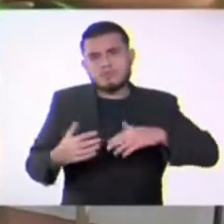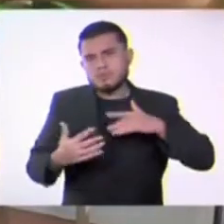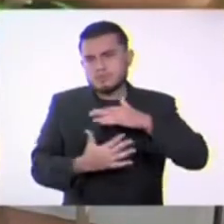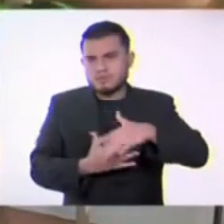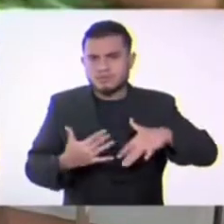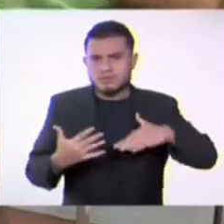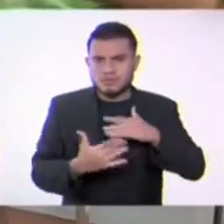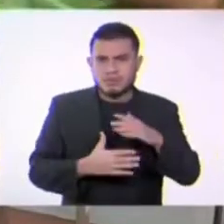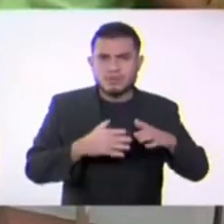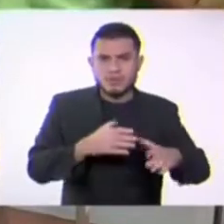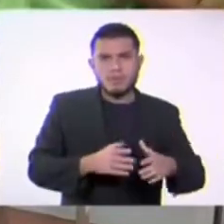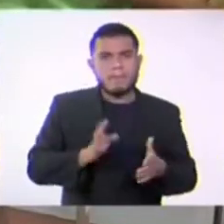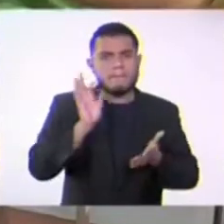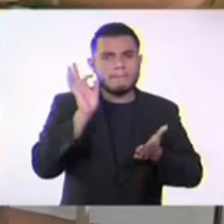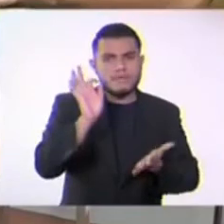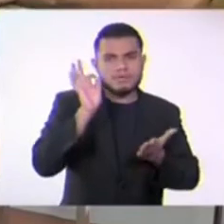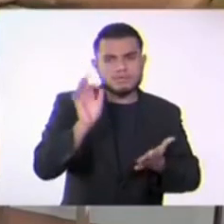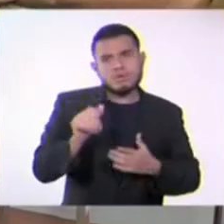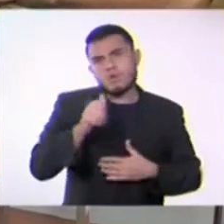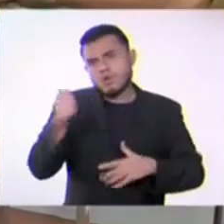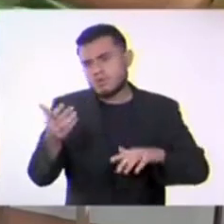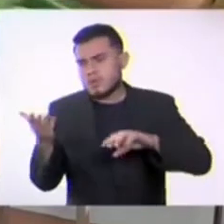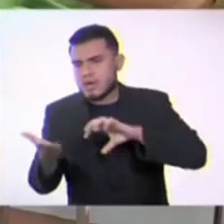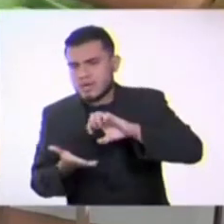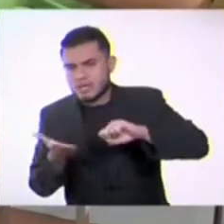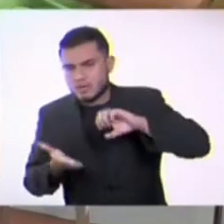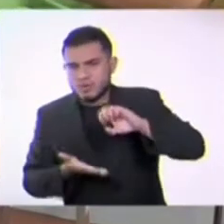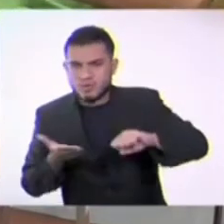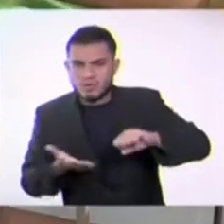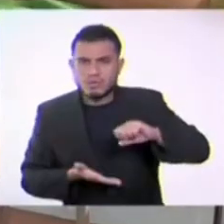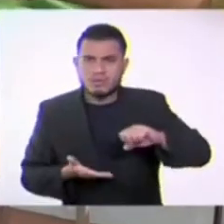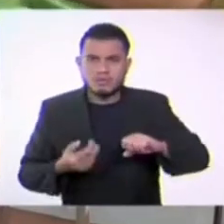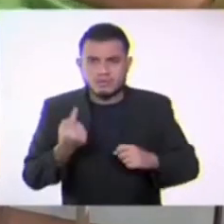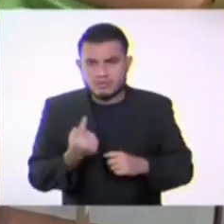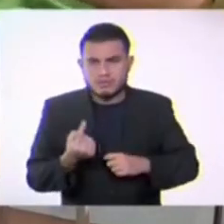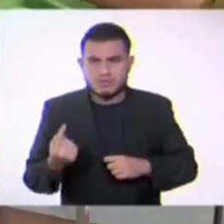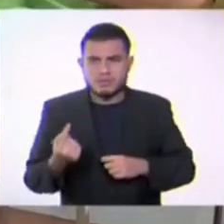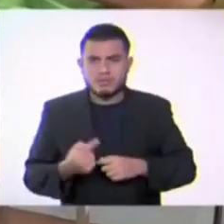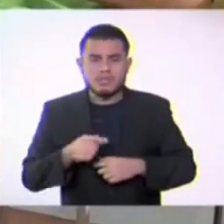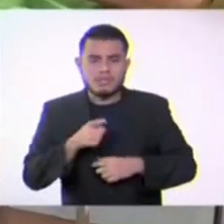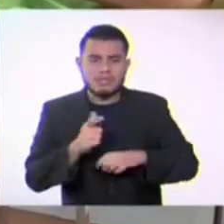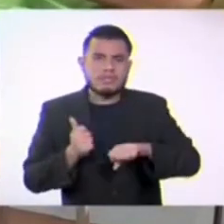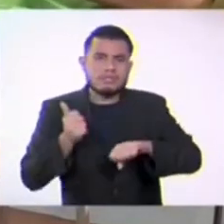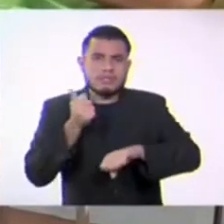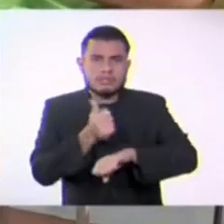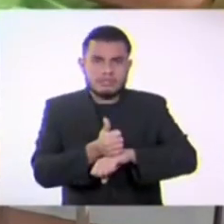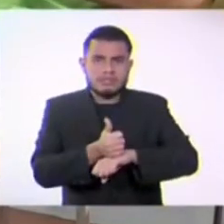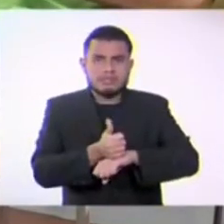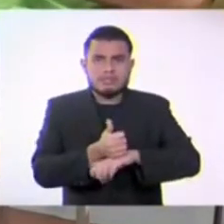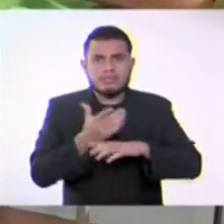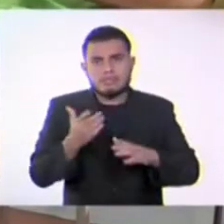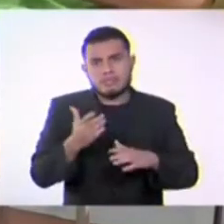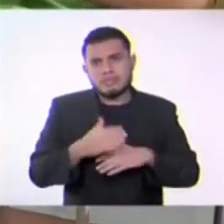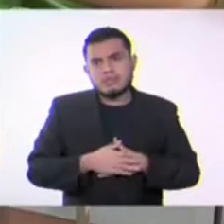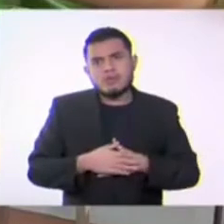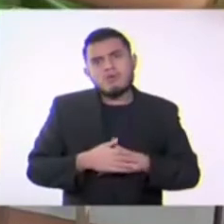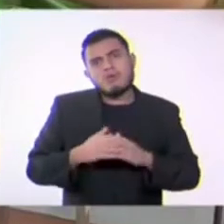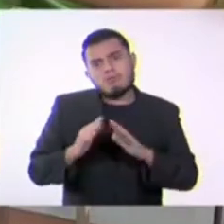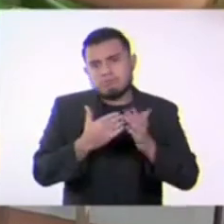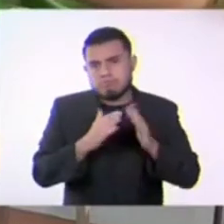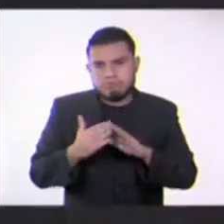siendo pastores, otros siendo agricultores, pero lo que está a la base es un conflicto de carácter colonialista